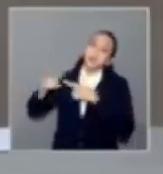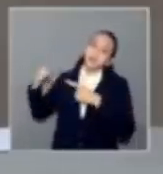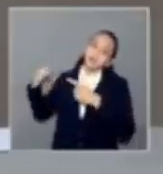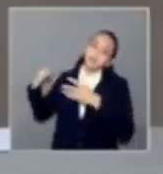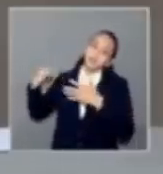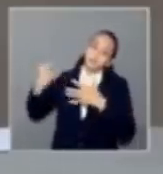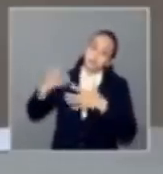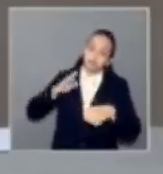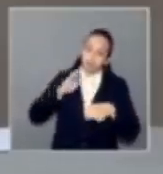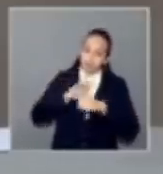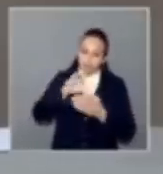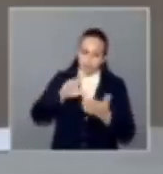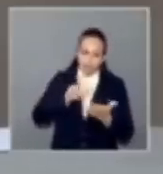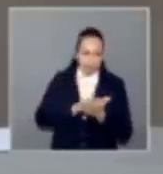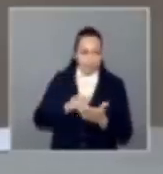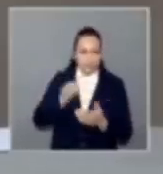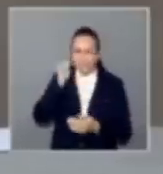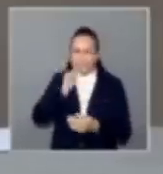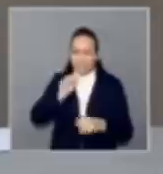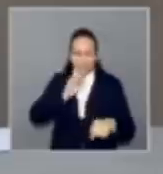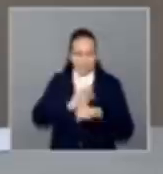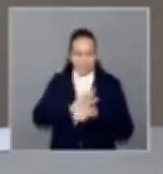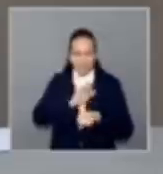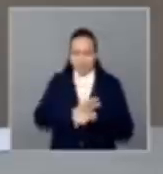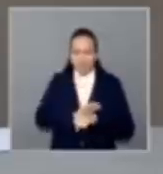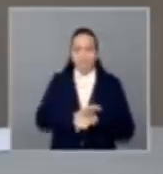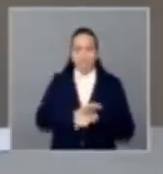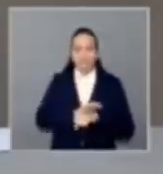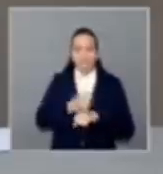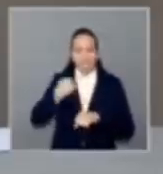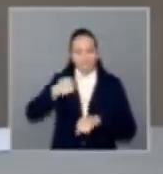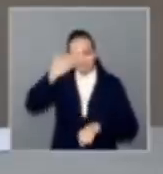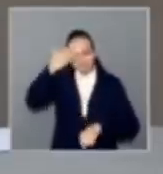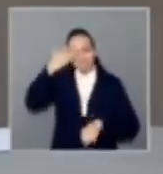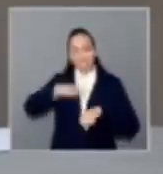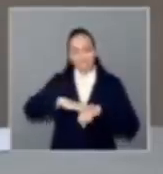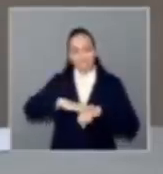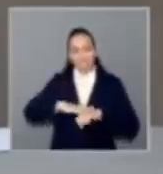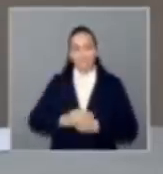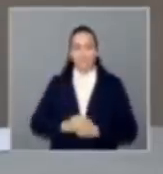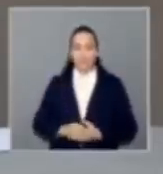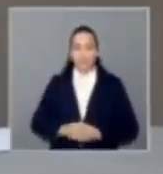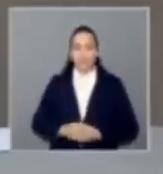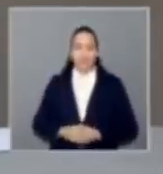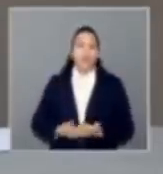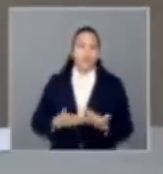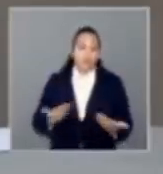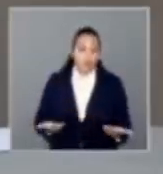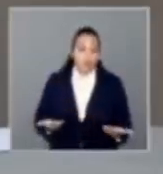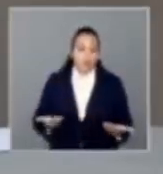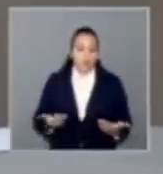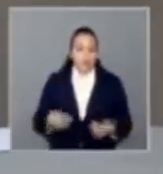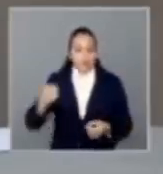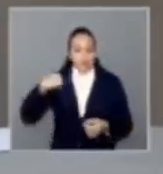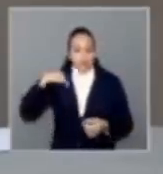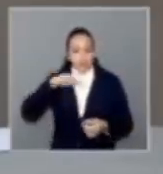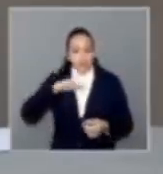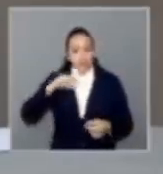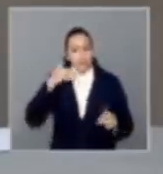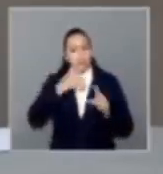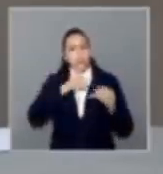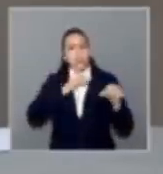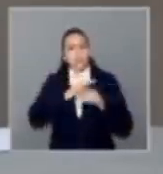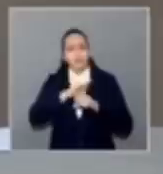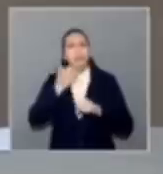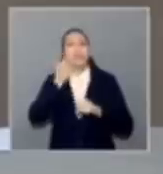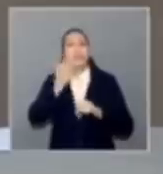nuestra Constitución, nuestro México. Hoy, desde distintas maneras, pretendemos honrar a